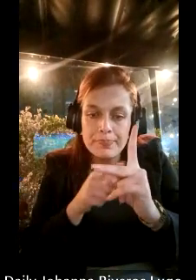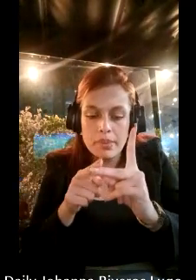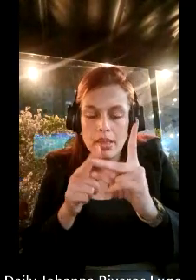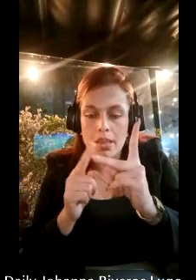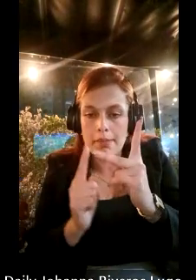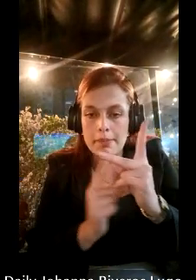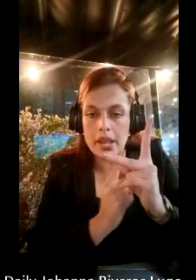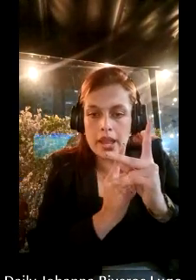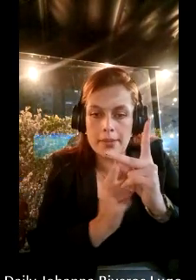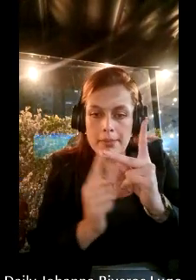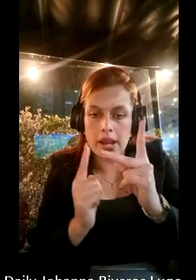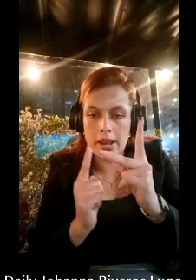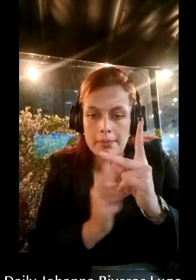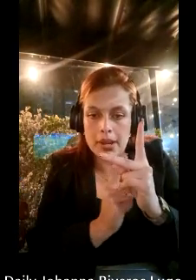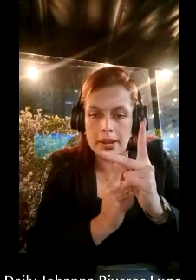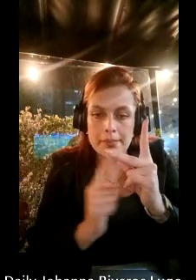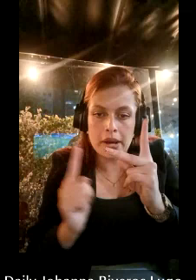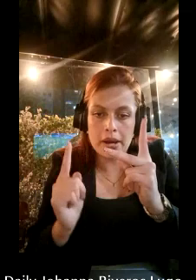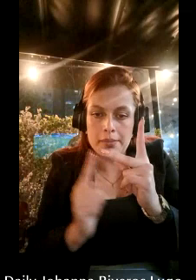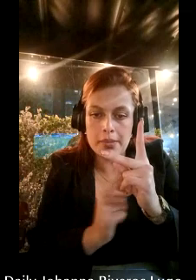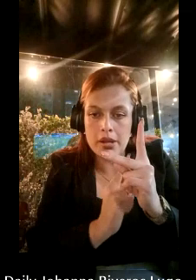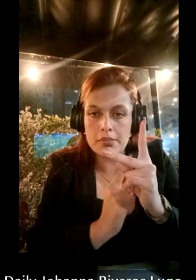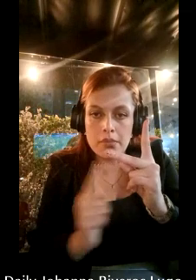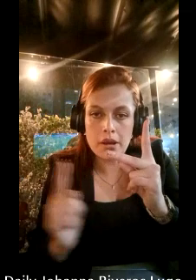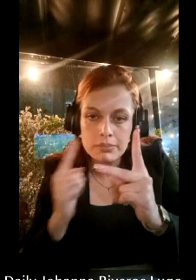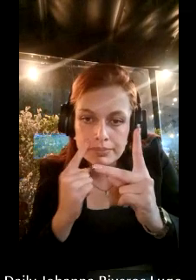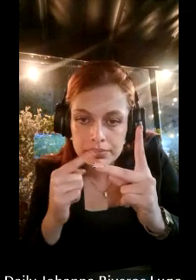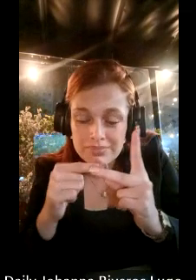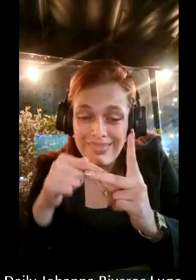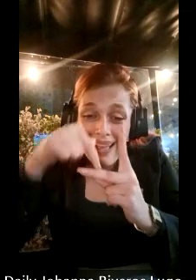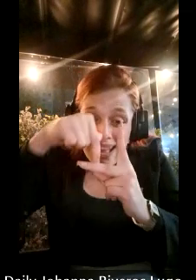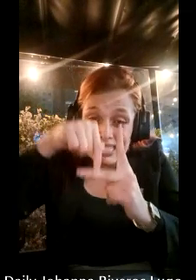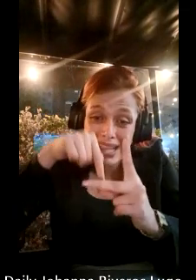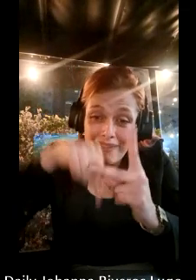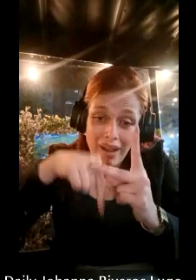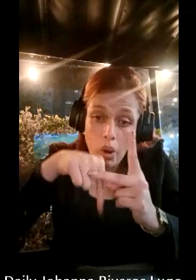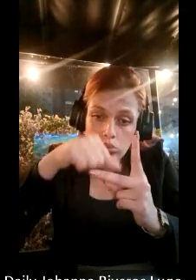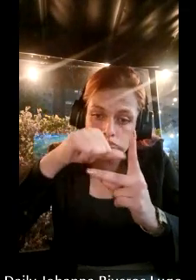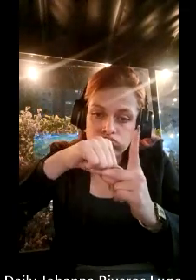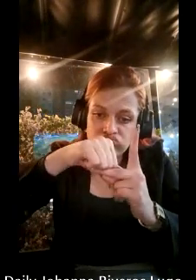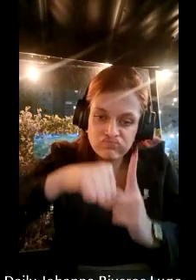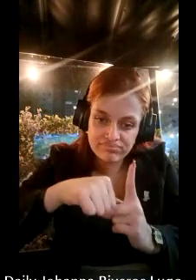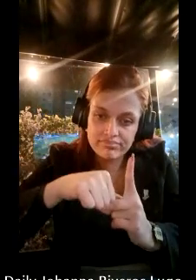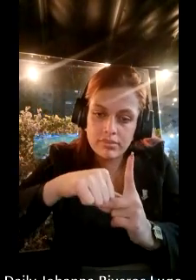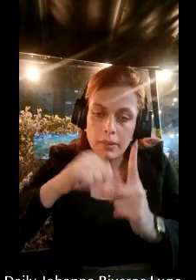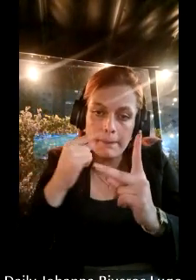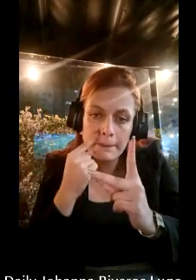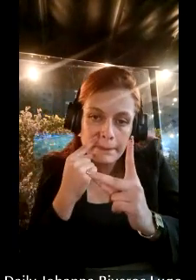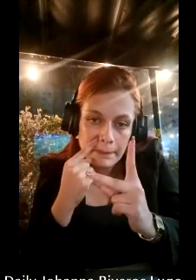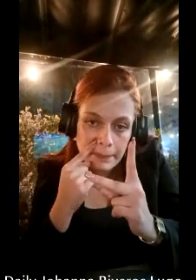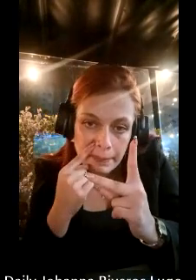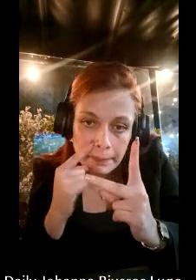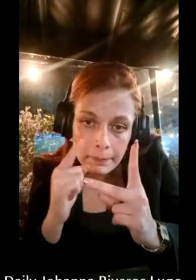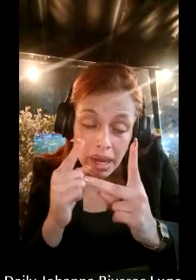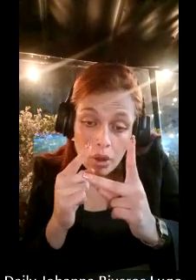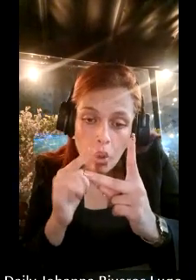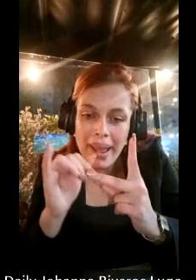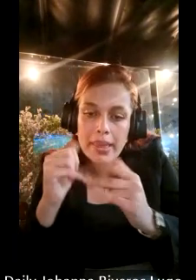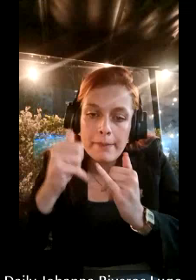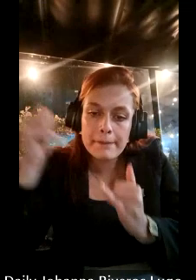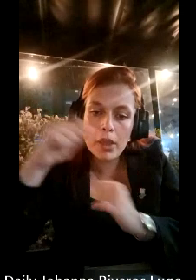Este péndulo está ejerciendo una fuerza hacia abajo, pero esta cuerda que lo está sosteniendo ejerce